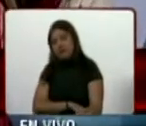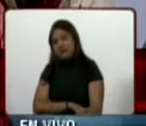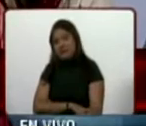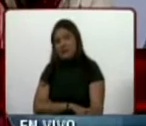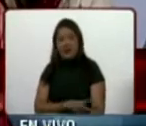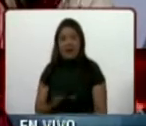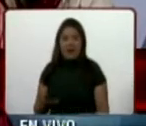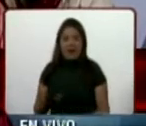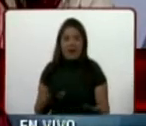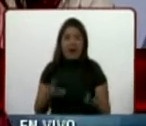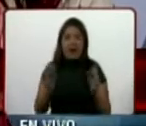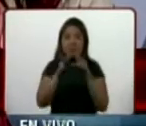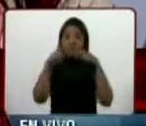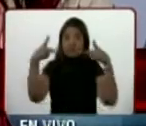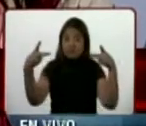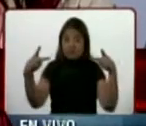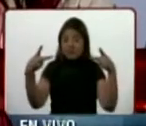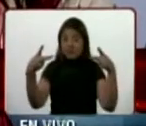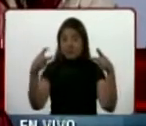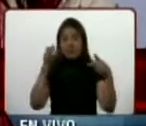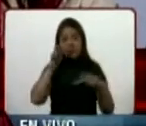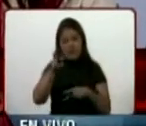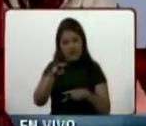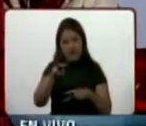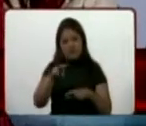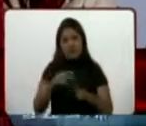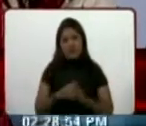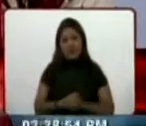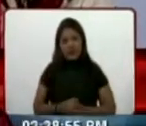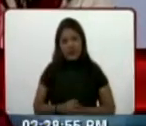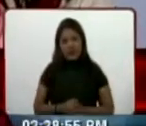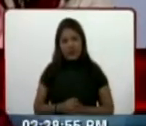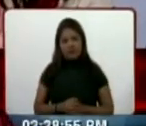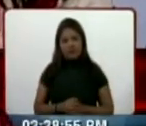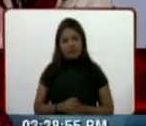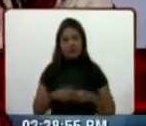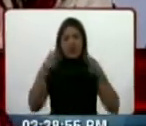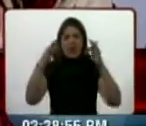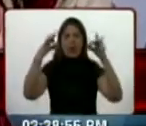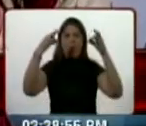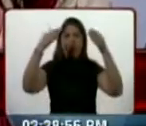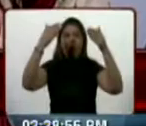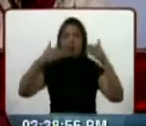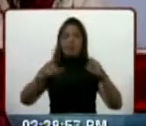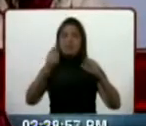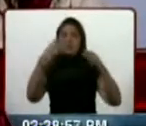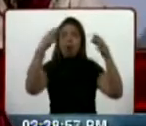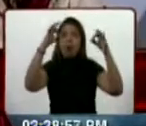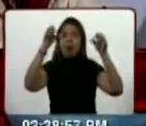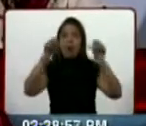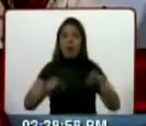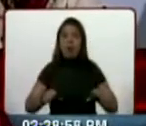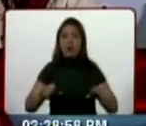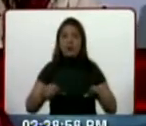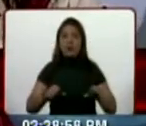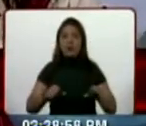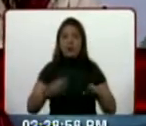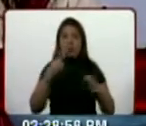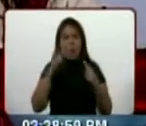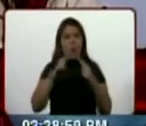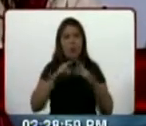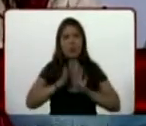En la prensa escrita, si ustedes ven las portadas donde trabaja Ñapita, Ñapita yo lo conozco hace como 15 años,